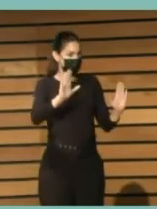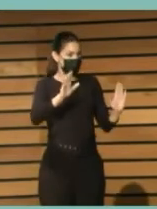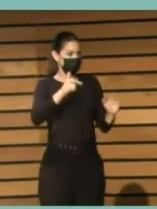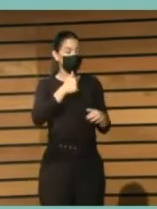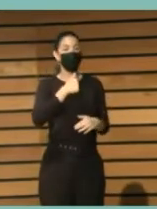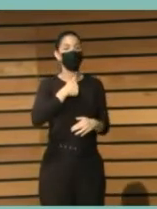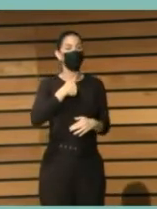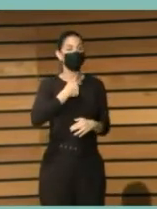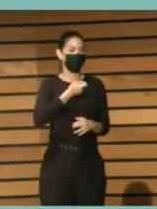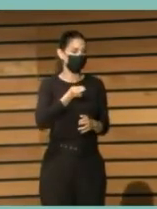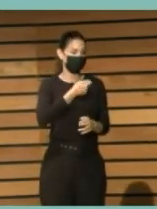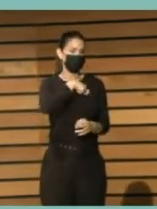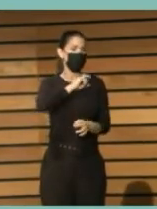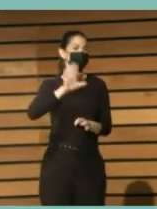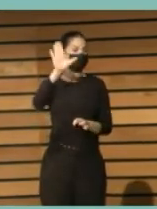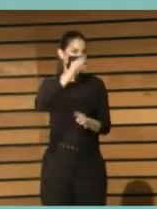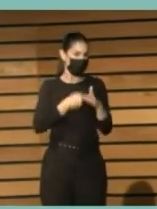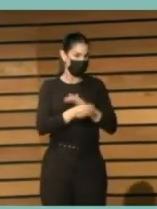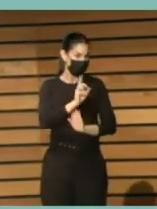Ya se nota por mi acento,